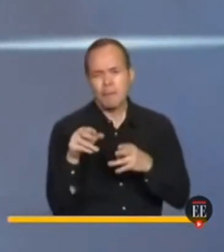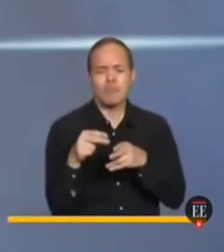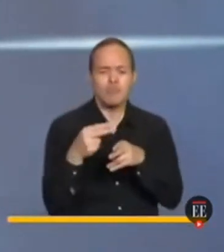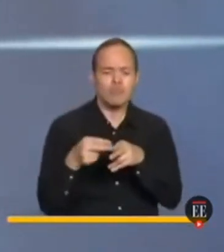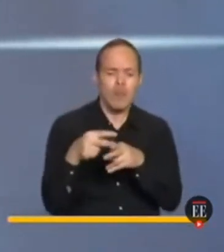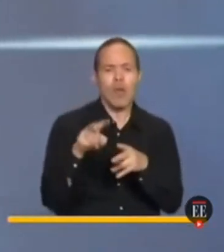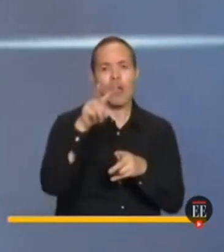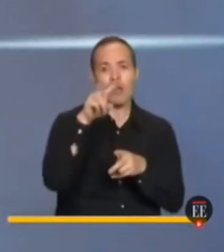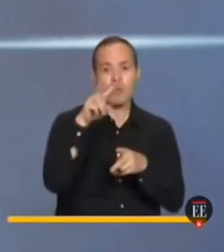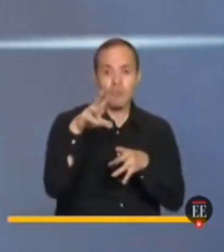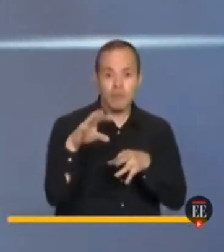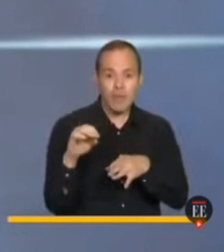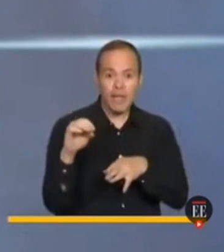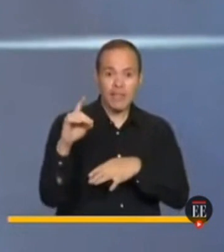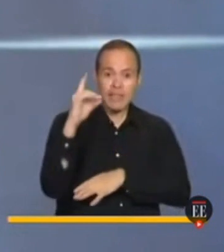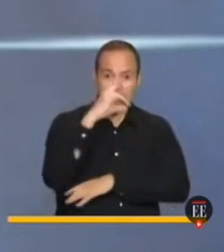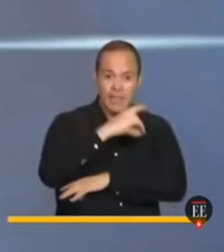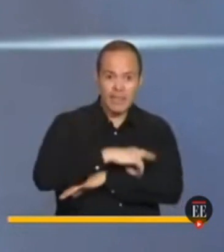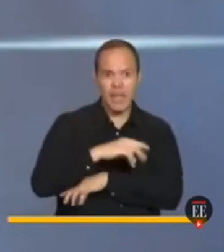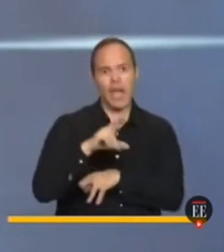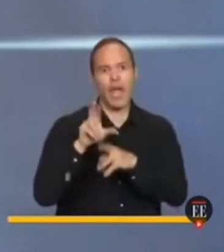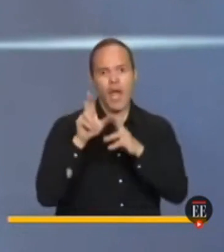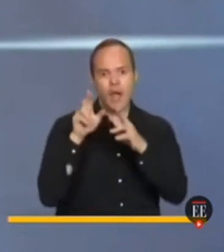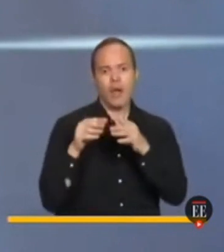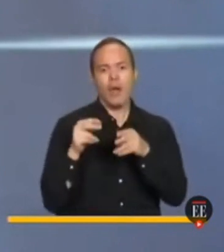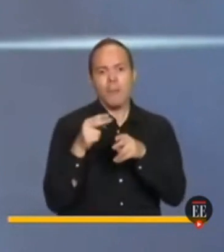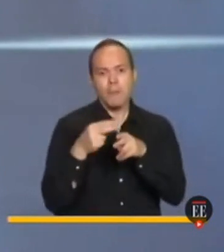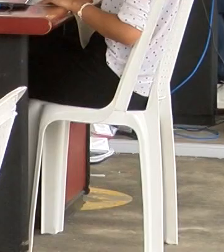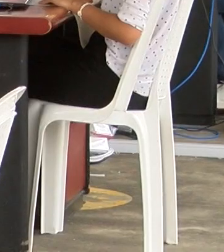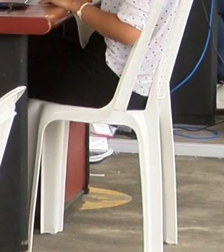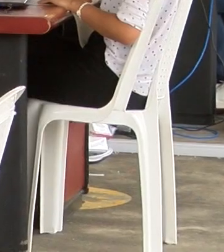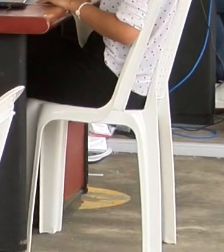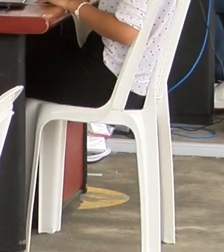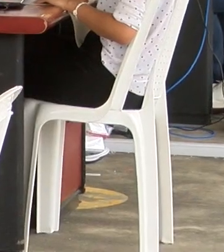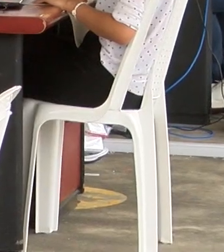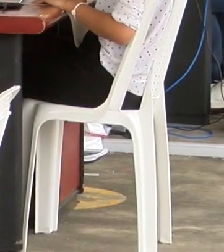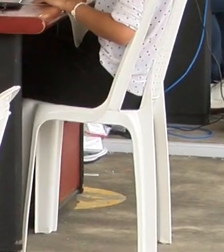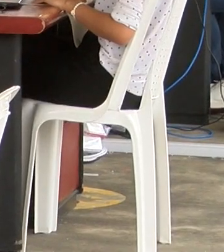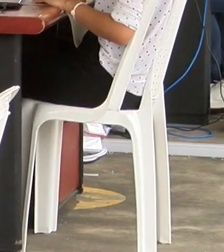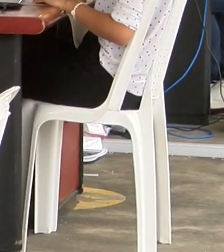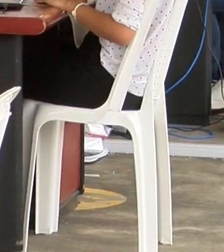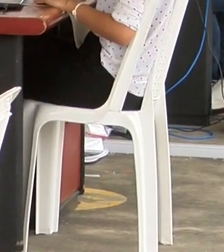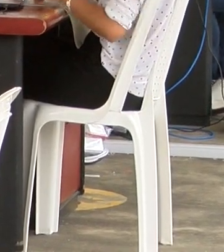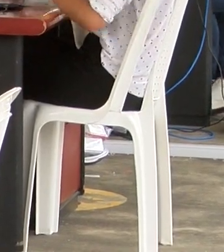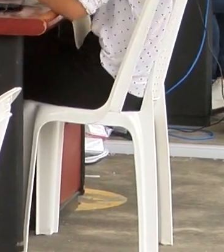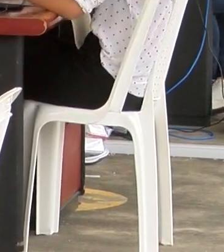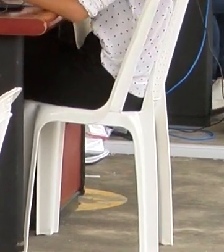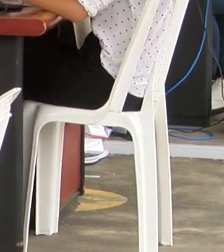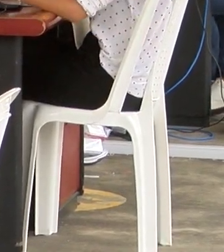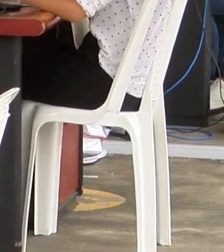días ya alcanzar inmunidad de rebaño completo en la ciudad de Medellín. La ciudad insistirá entonces en la